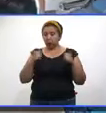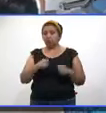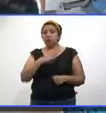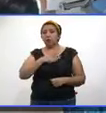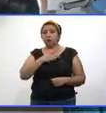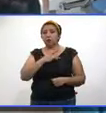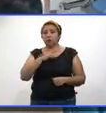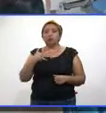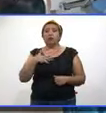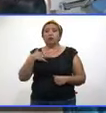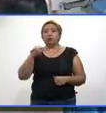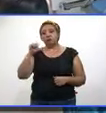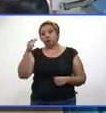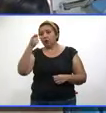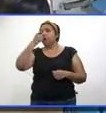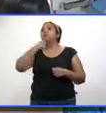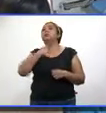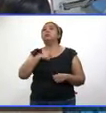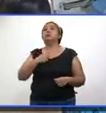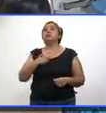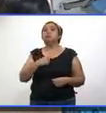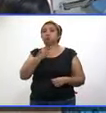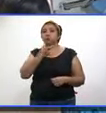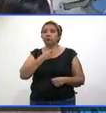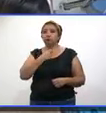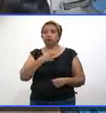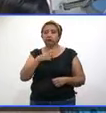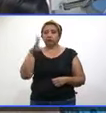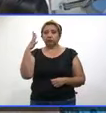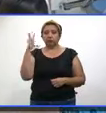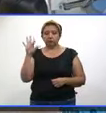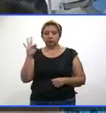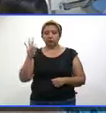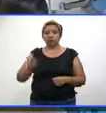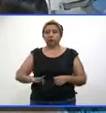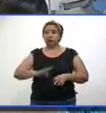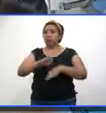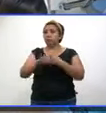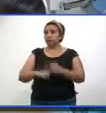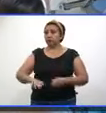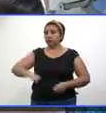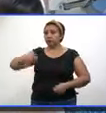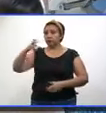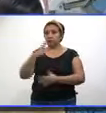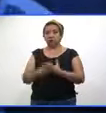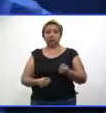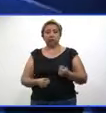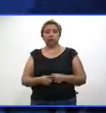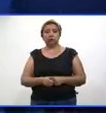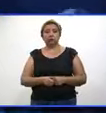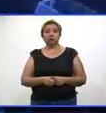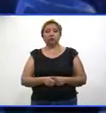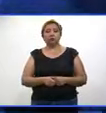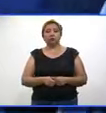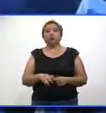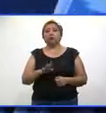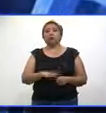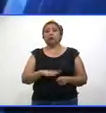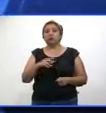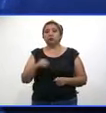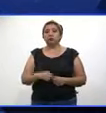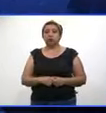reanimación cardiopulmonar e intubación. El centro cuenta con 40 simuladores de todas las edades y de ambos géneros. Que van desde la